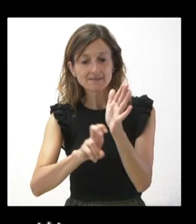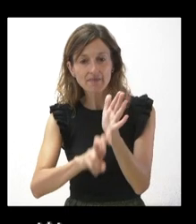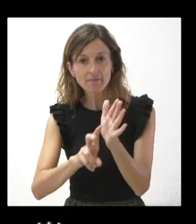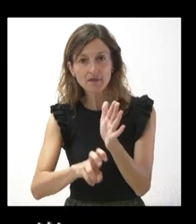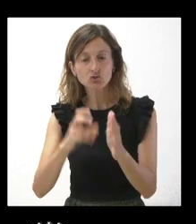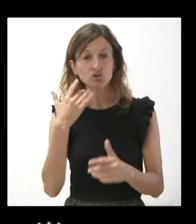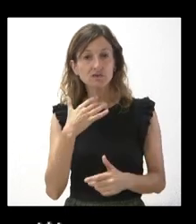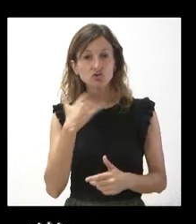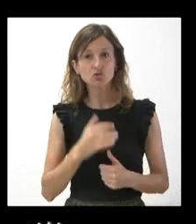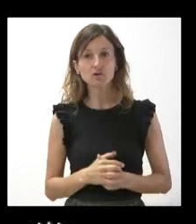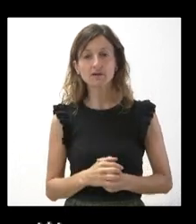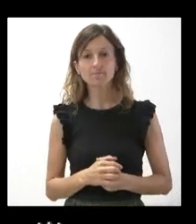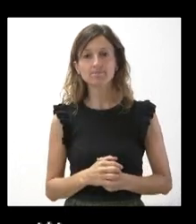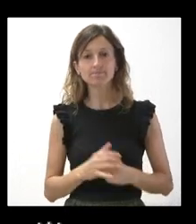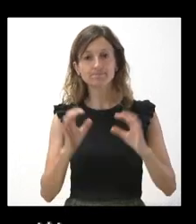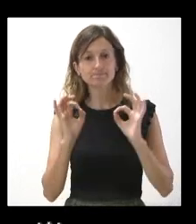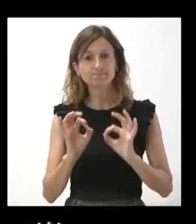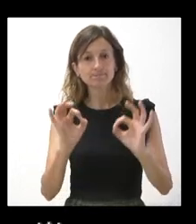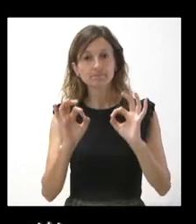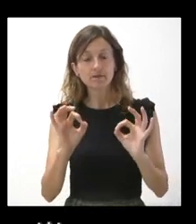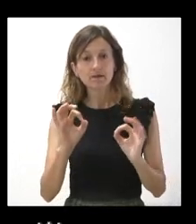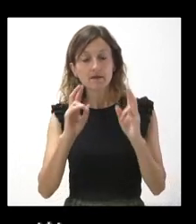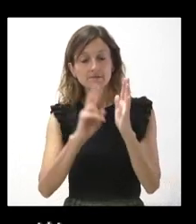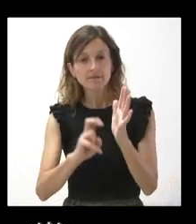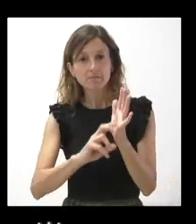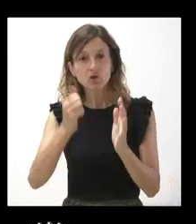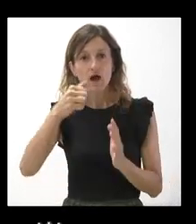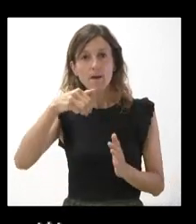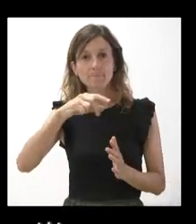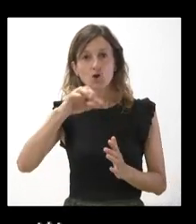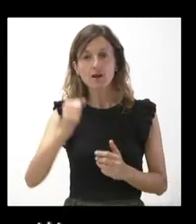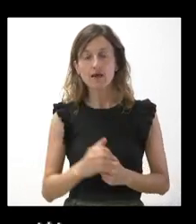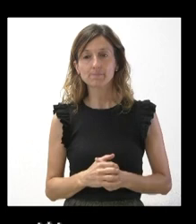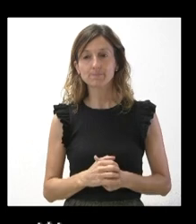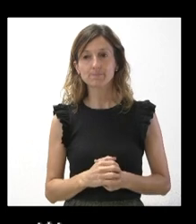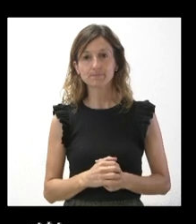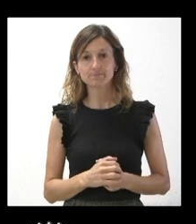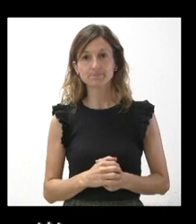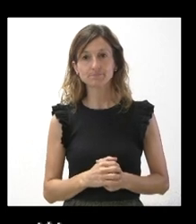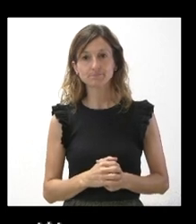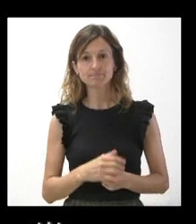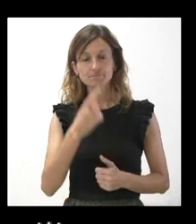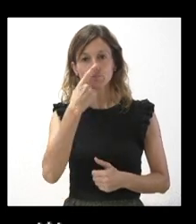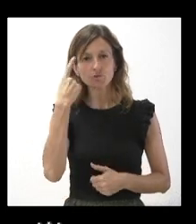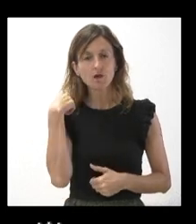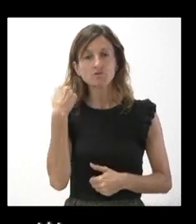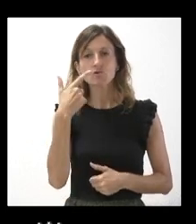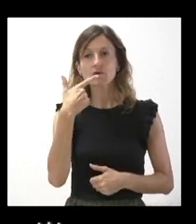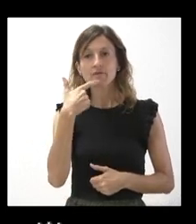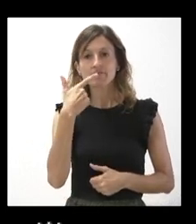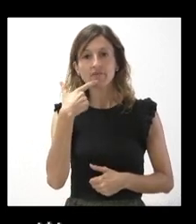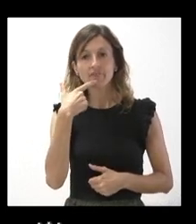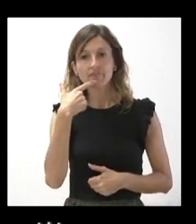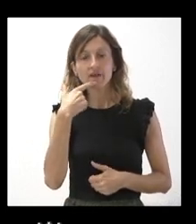provincia de Soria, y especialmente por el yacimiento de Ambrona. Usted hace casi un año dijo que la situación